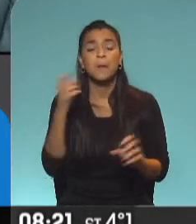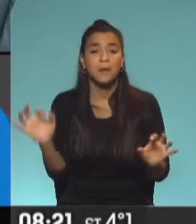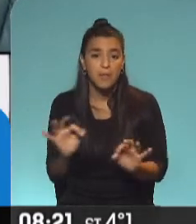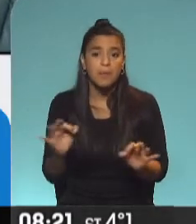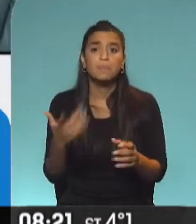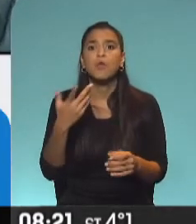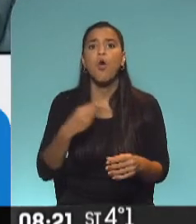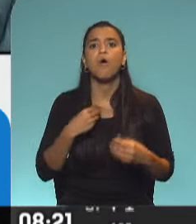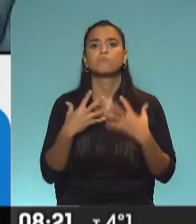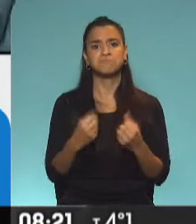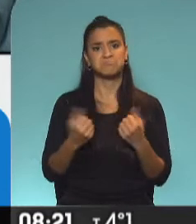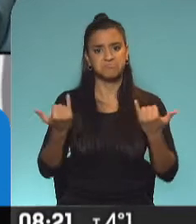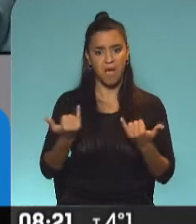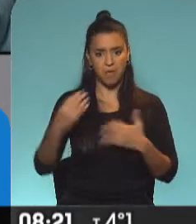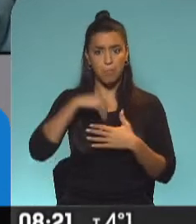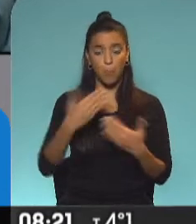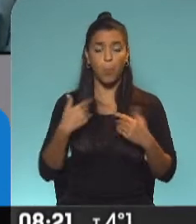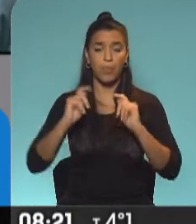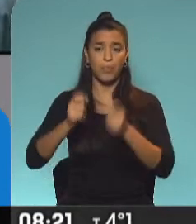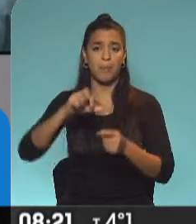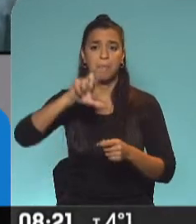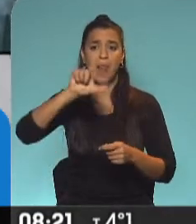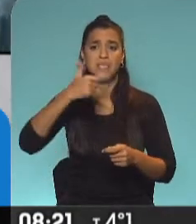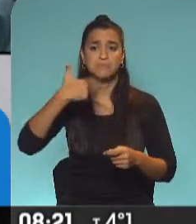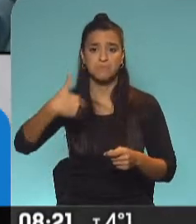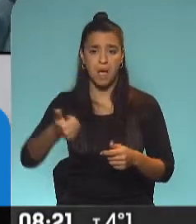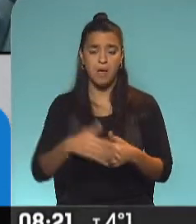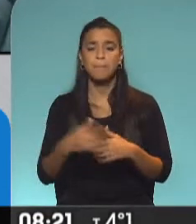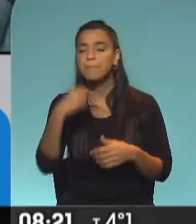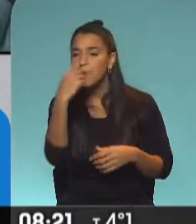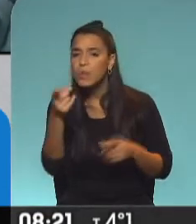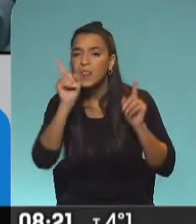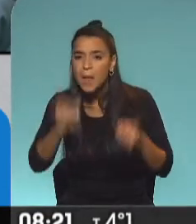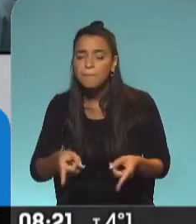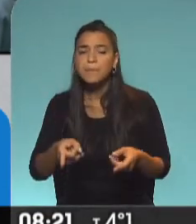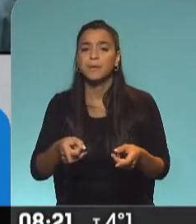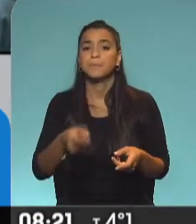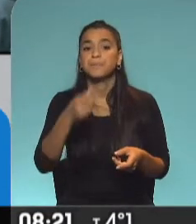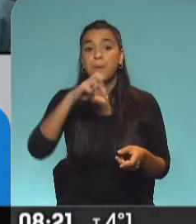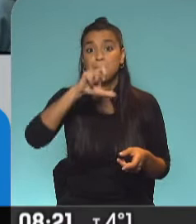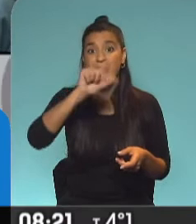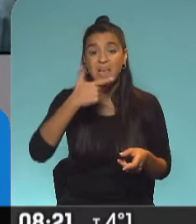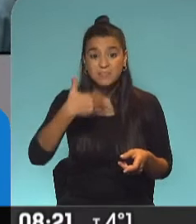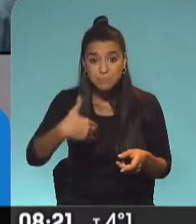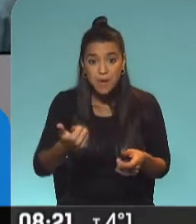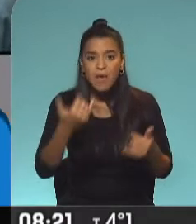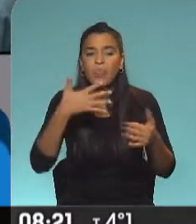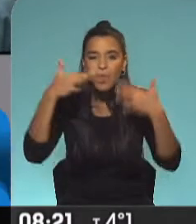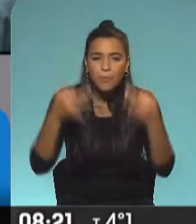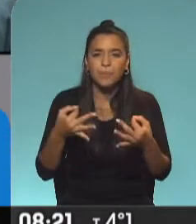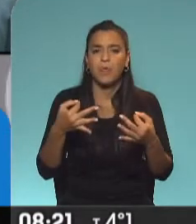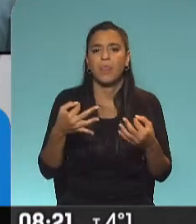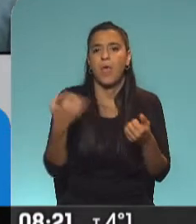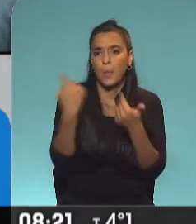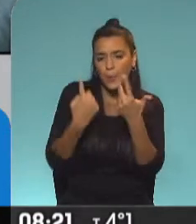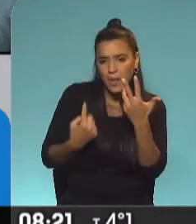tienen anticuerpos, por lo cual pueden ser donantes de plasma. Y consultarle en este sentido también si el plasma tiene realmente todos los